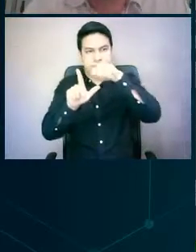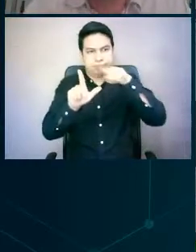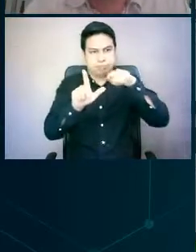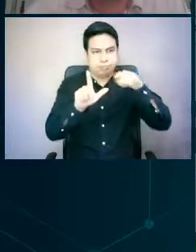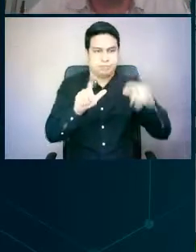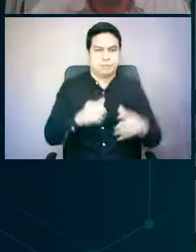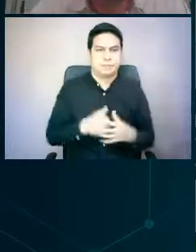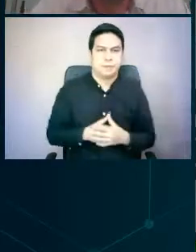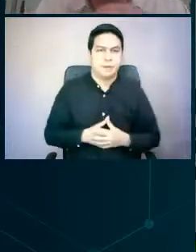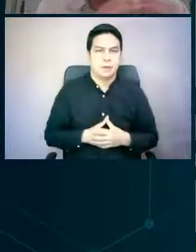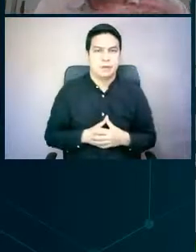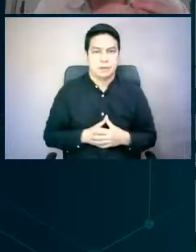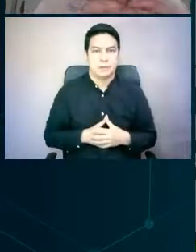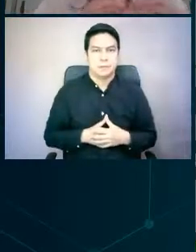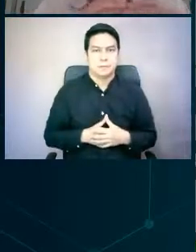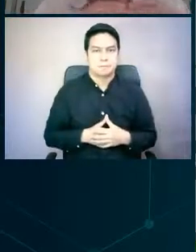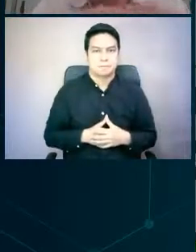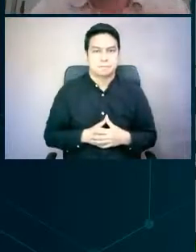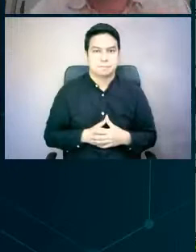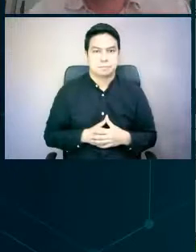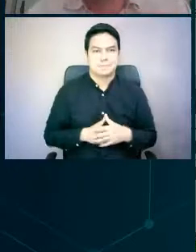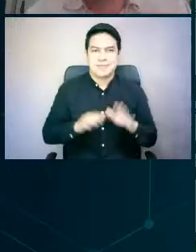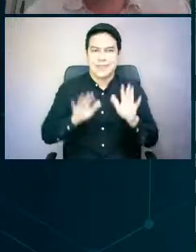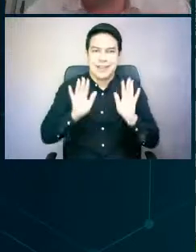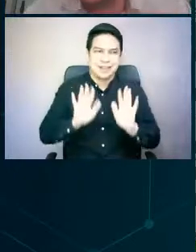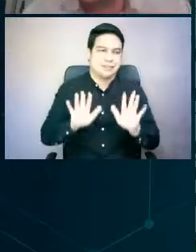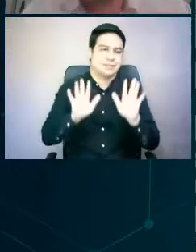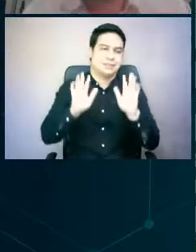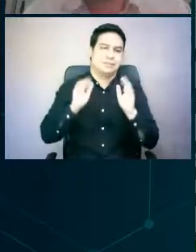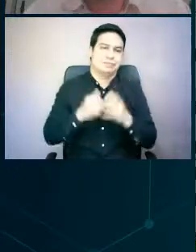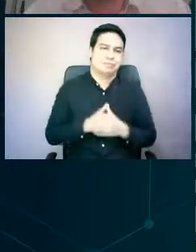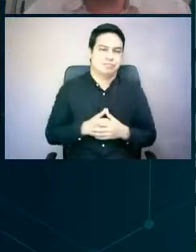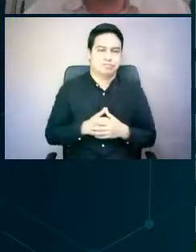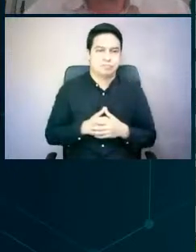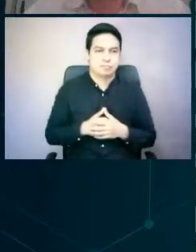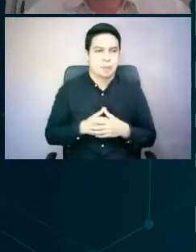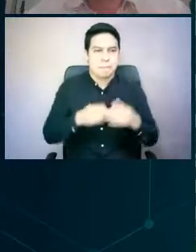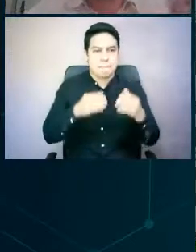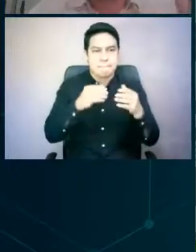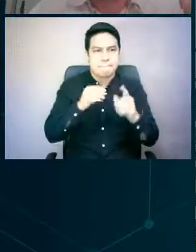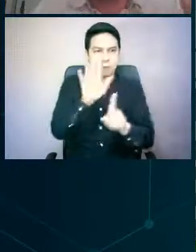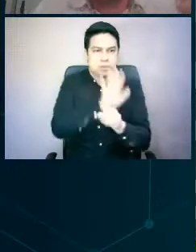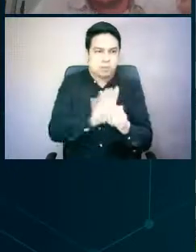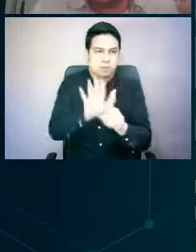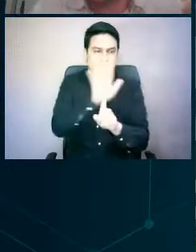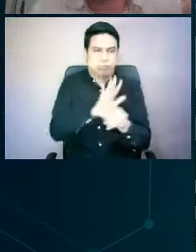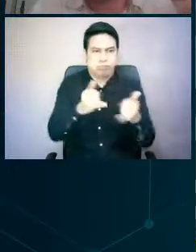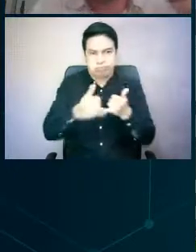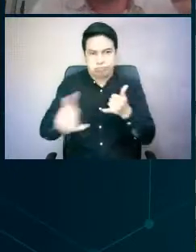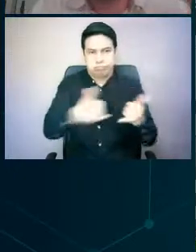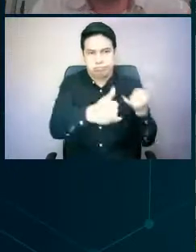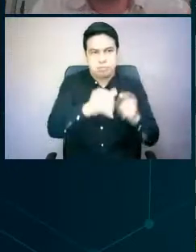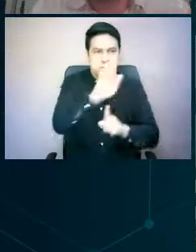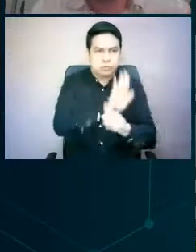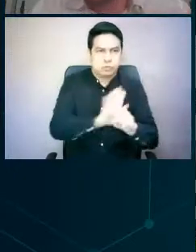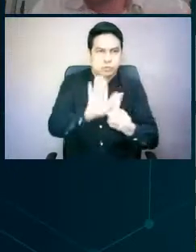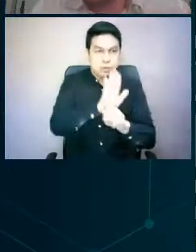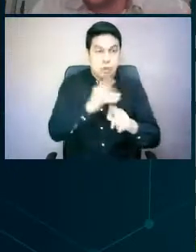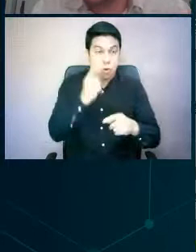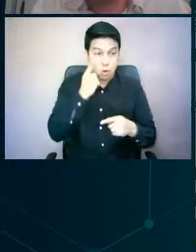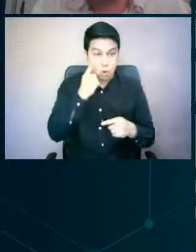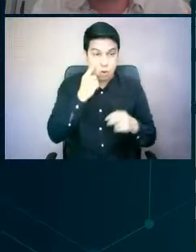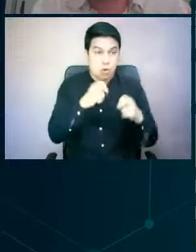zona de disparo. Entonces, básicamente, ese es el principio de operación de una protección diferencial. Cojo, calculo corriente